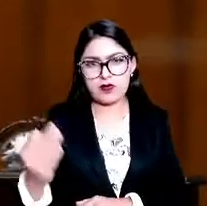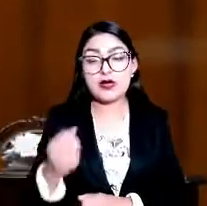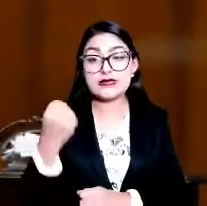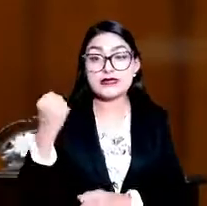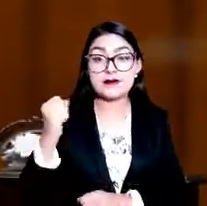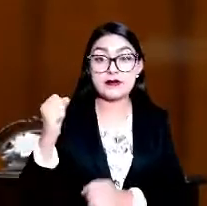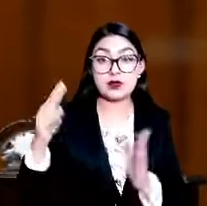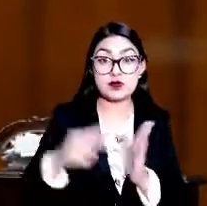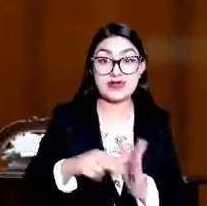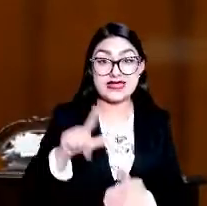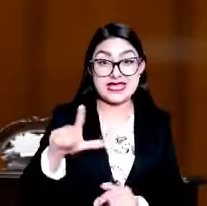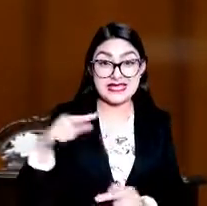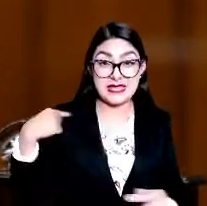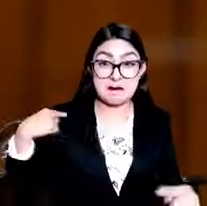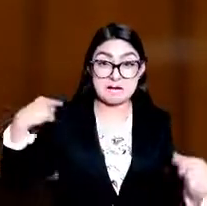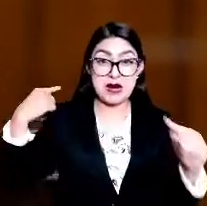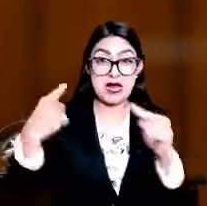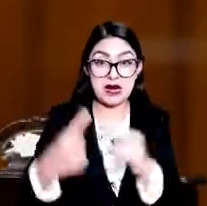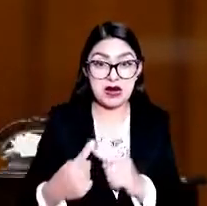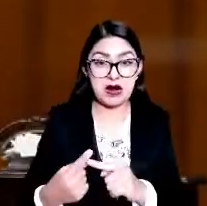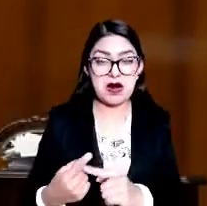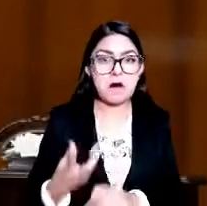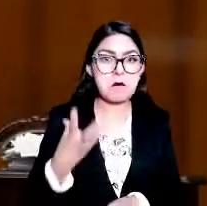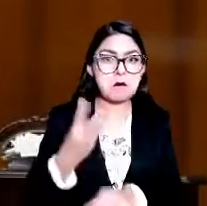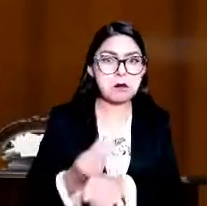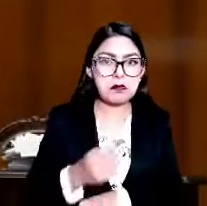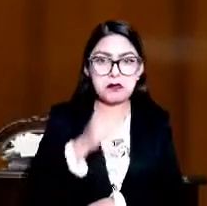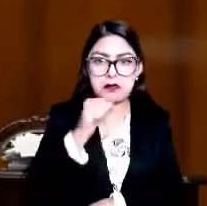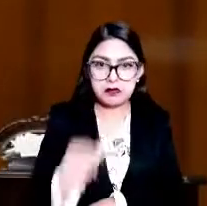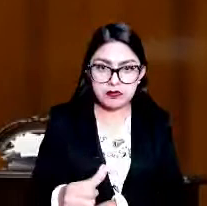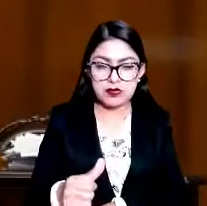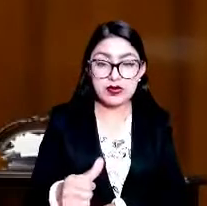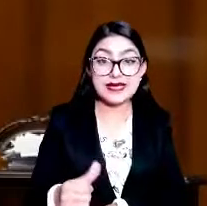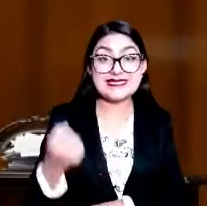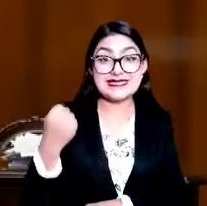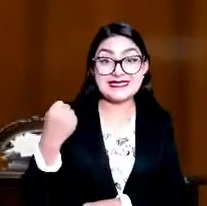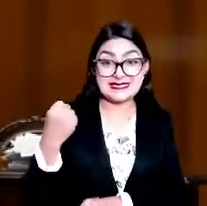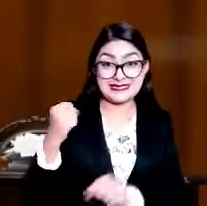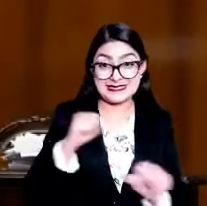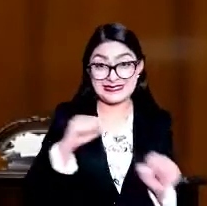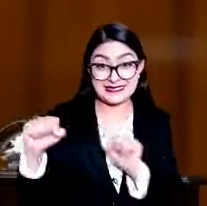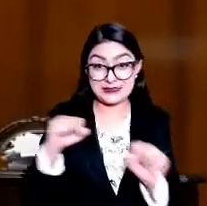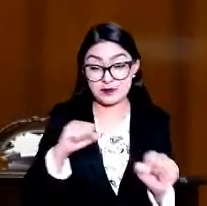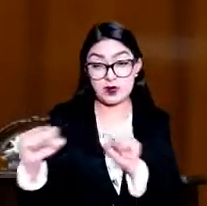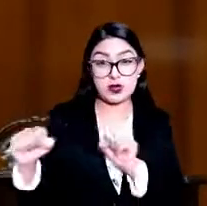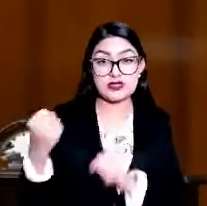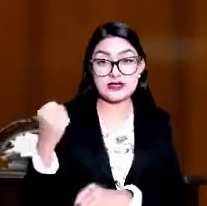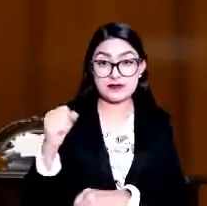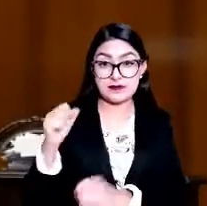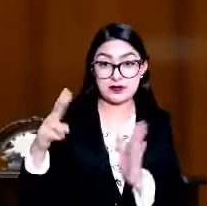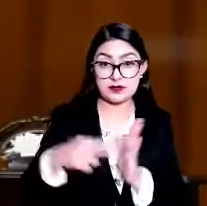2017, a raíz del sismo de ese año, mismo periodo